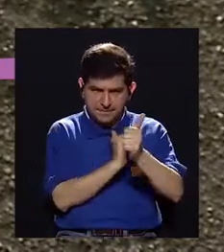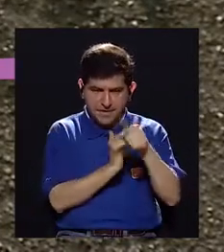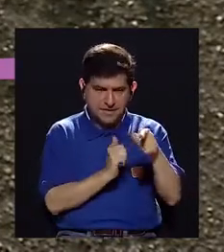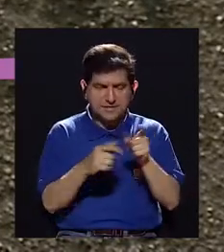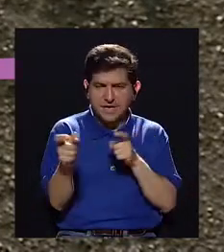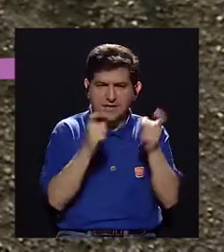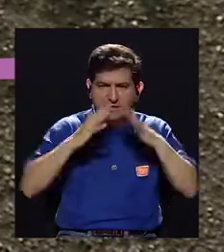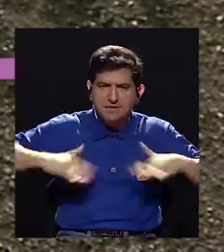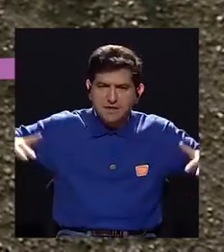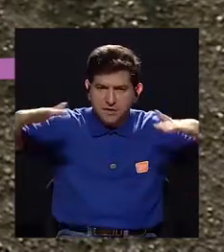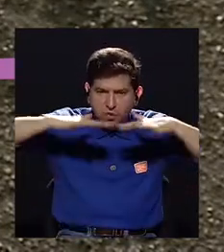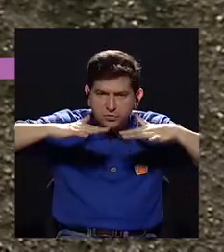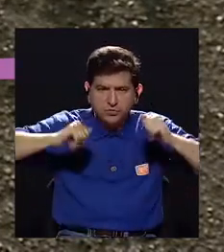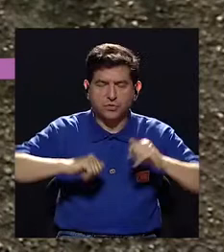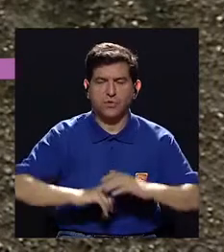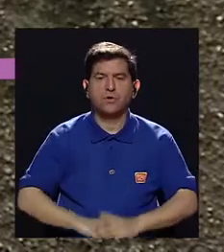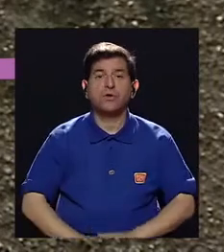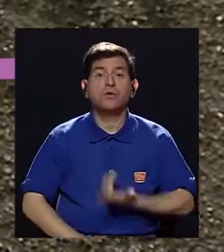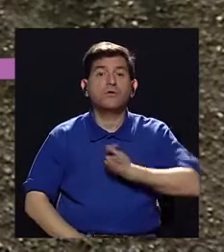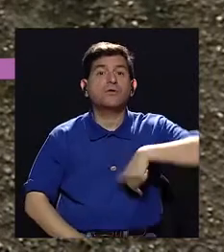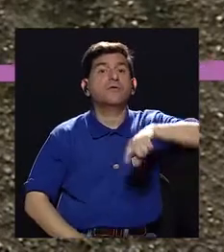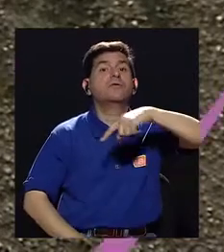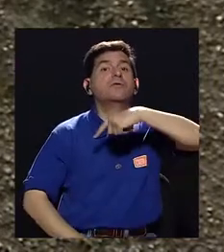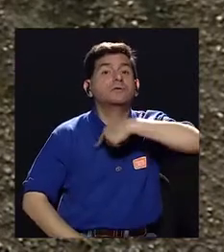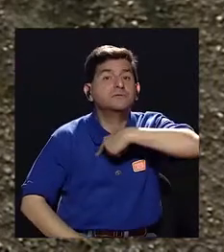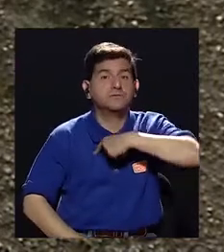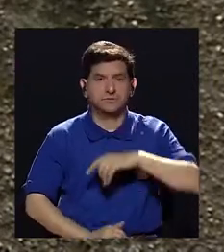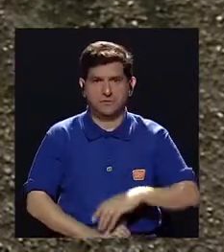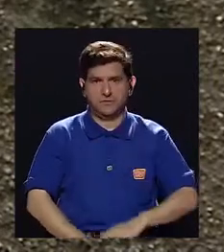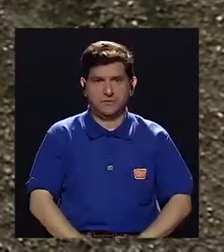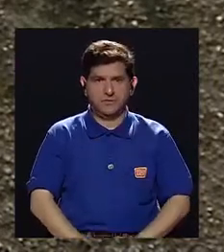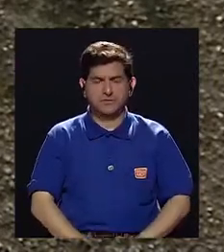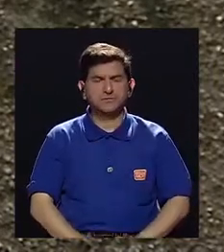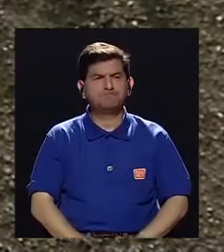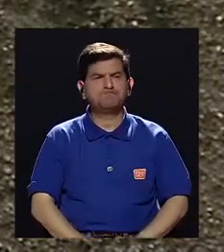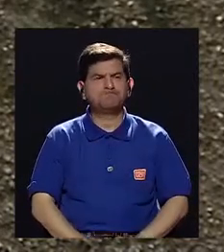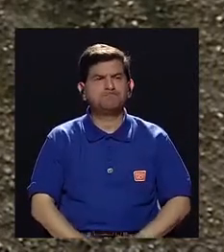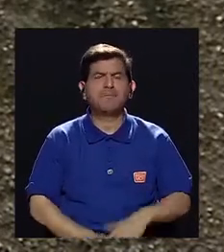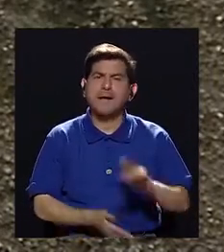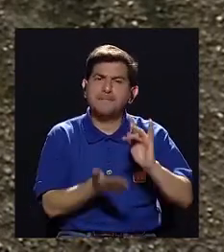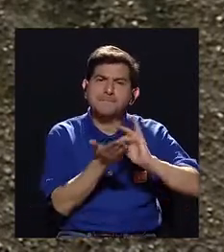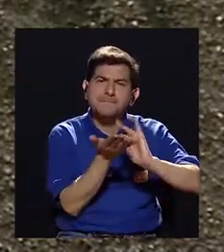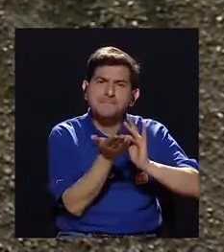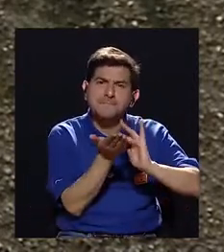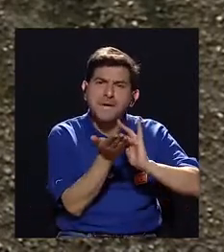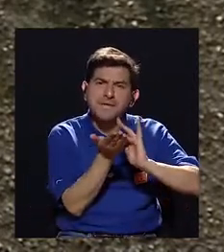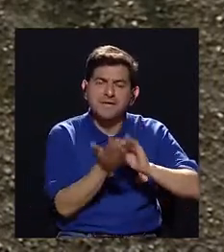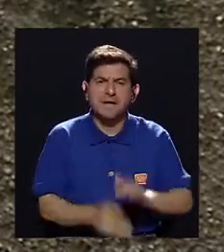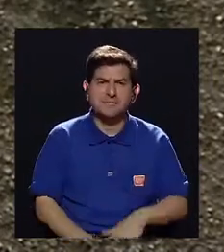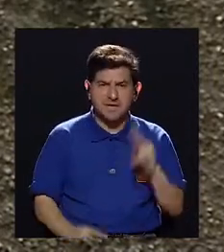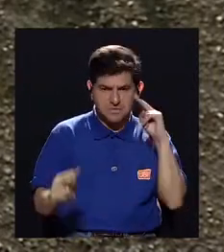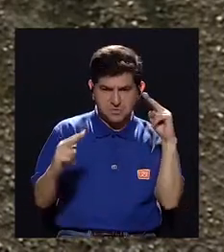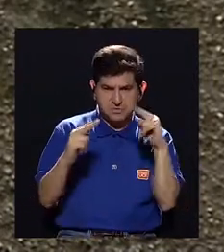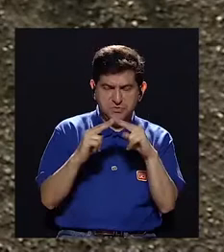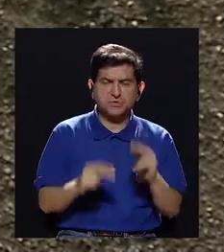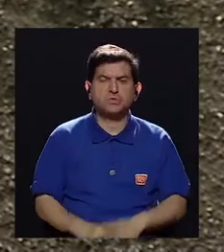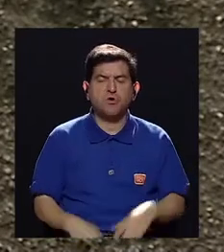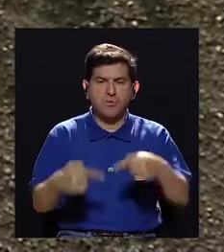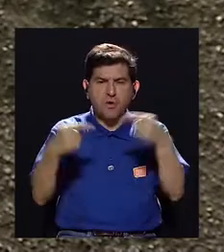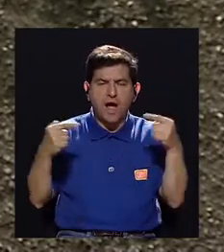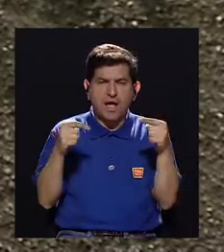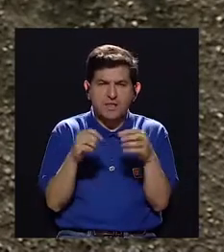ese paso de control ambiental, nosotros tomamos los medicamentos que conocemos